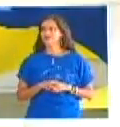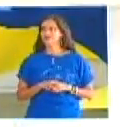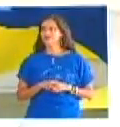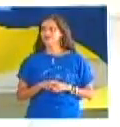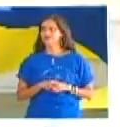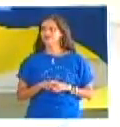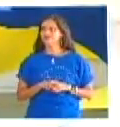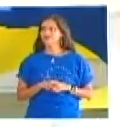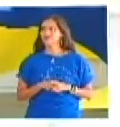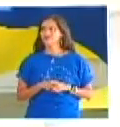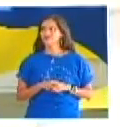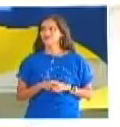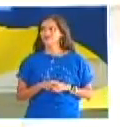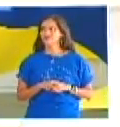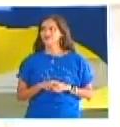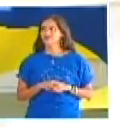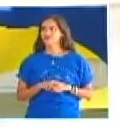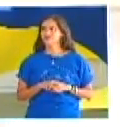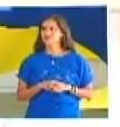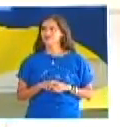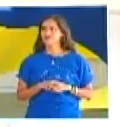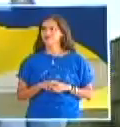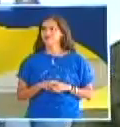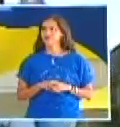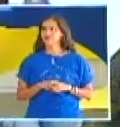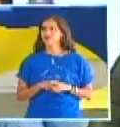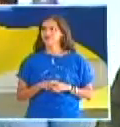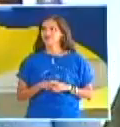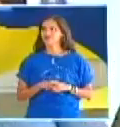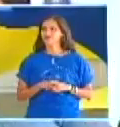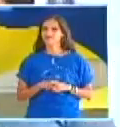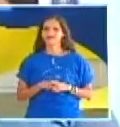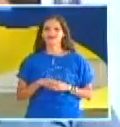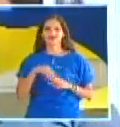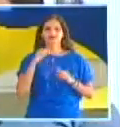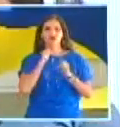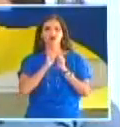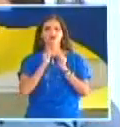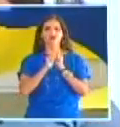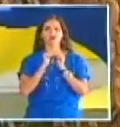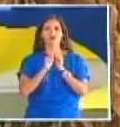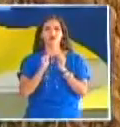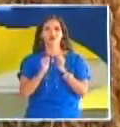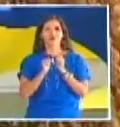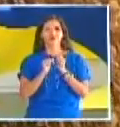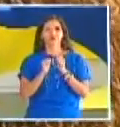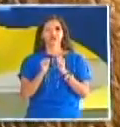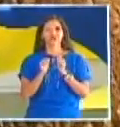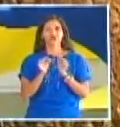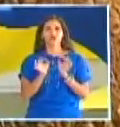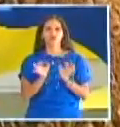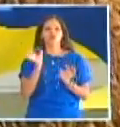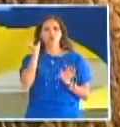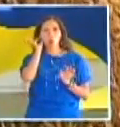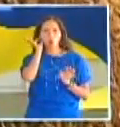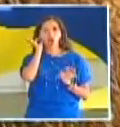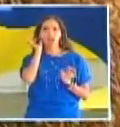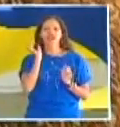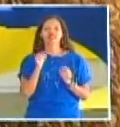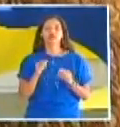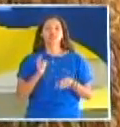Bueno, camarada Iris Varela, mujer de estos tiempos,